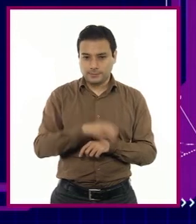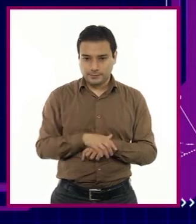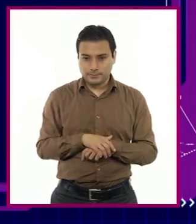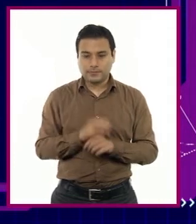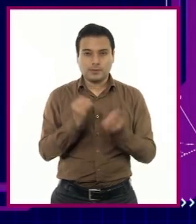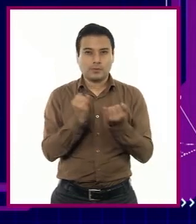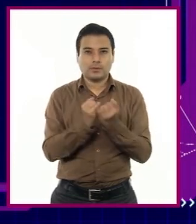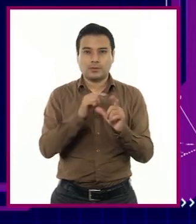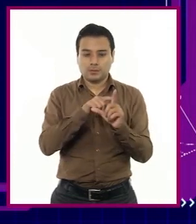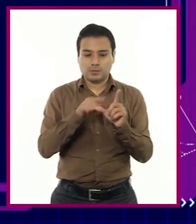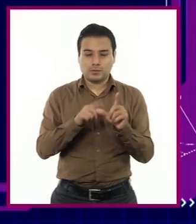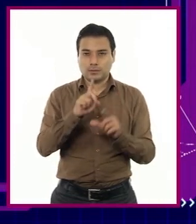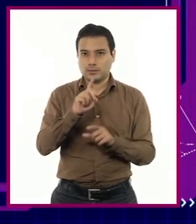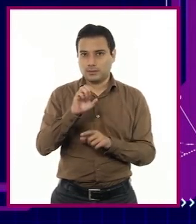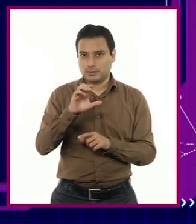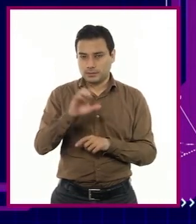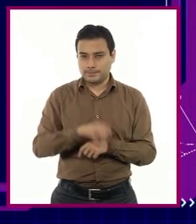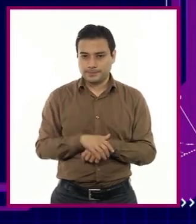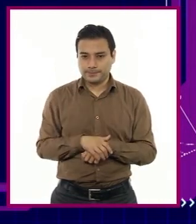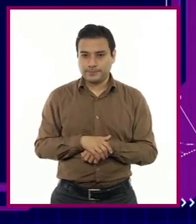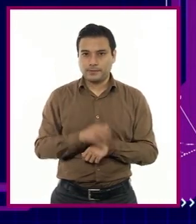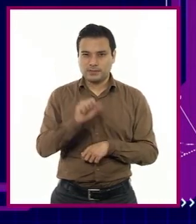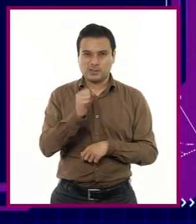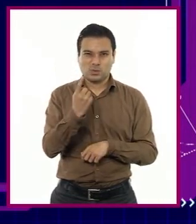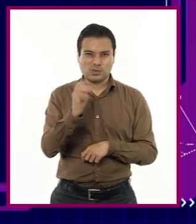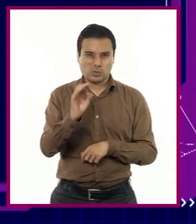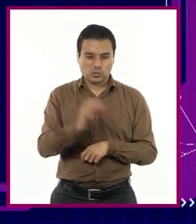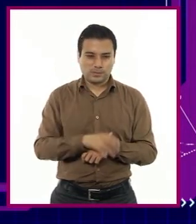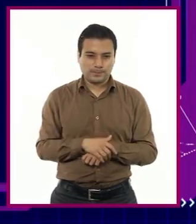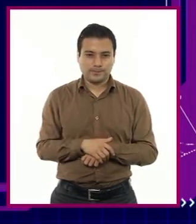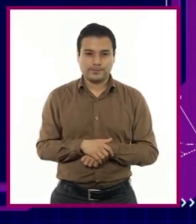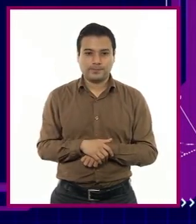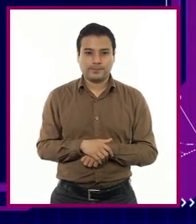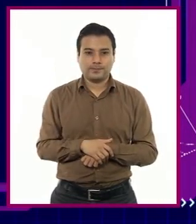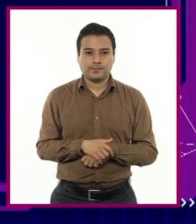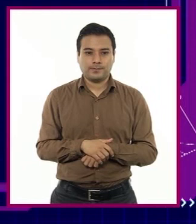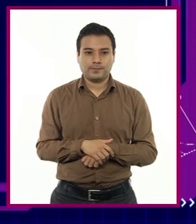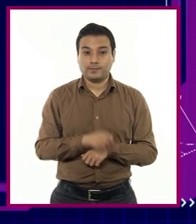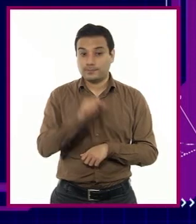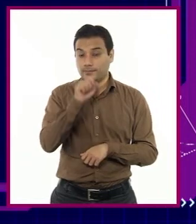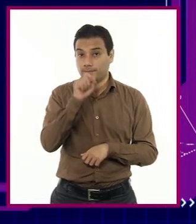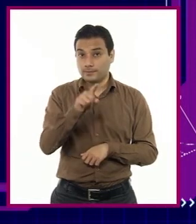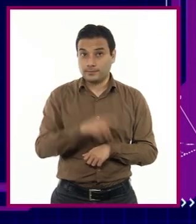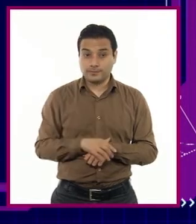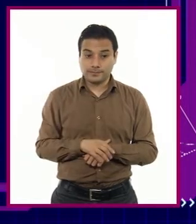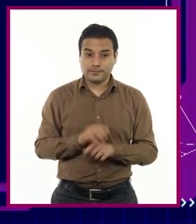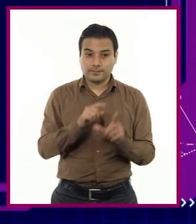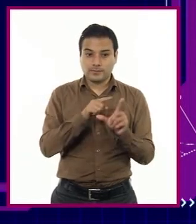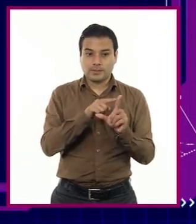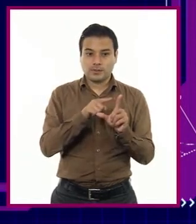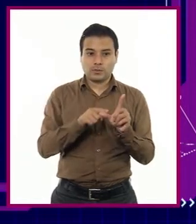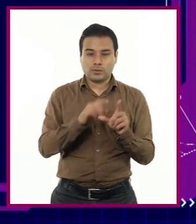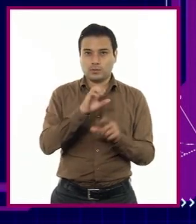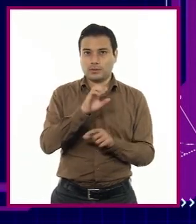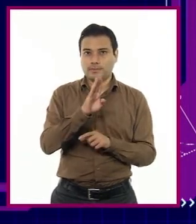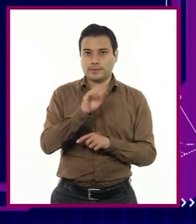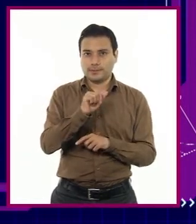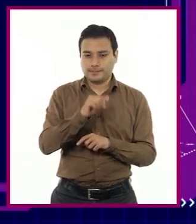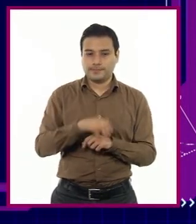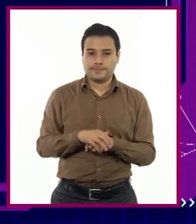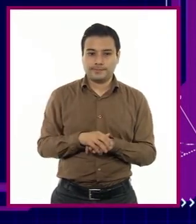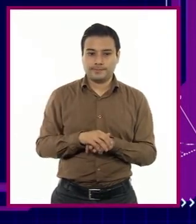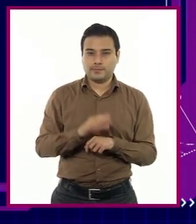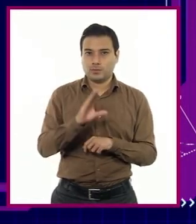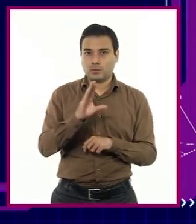ángulo DEC, que miden 61 grados. Además, el ángulo